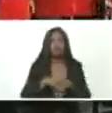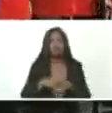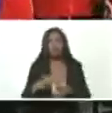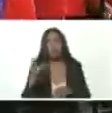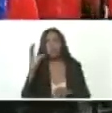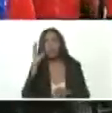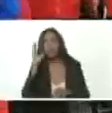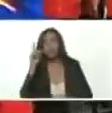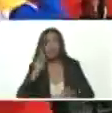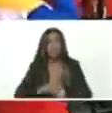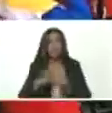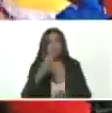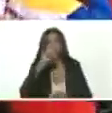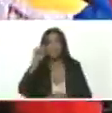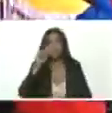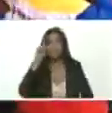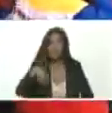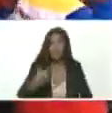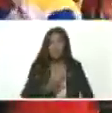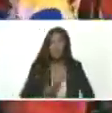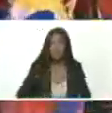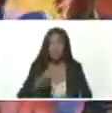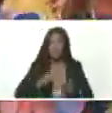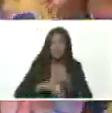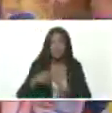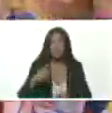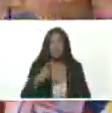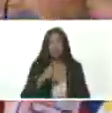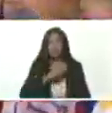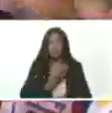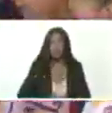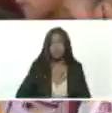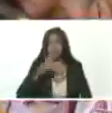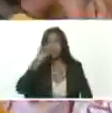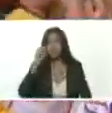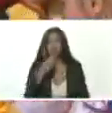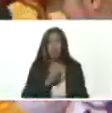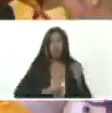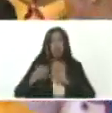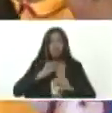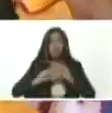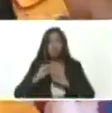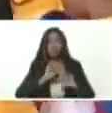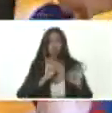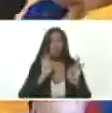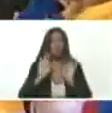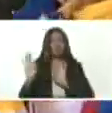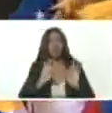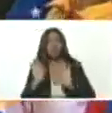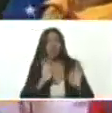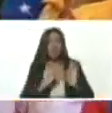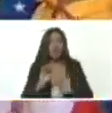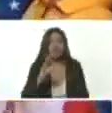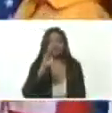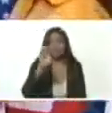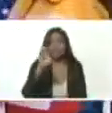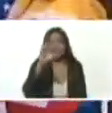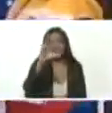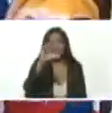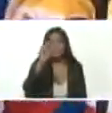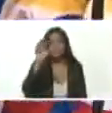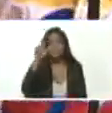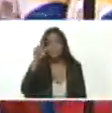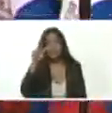combatiente Cilia Flores, con el presidente constitucional Nicolás Maduro, los niños del movimiento teatral César Rengifo, a propósito